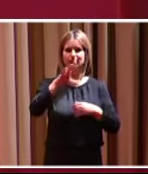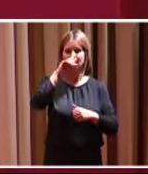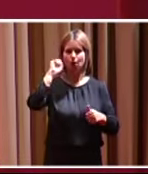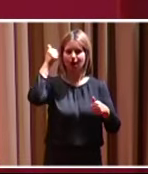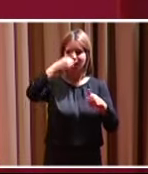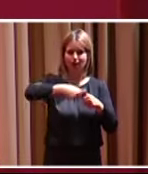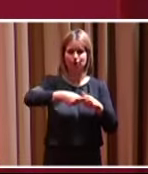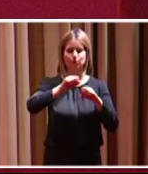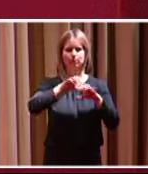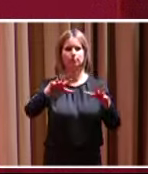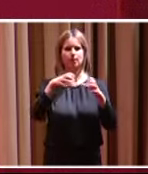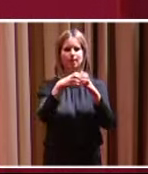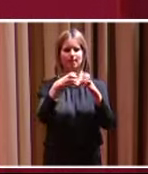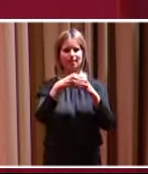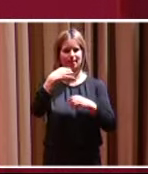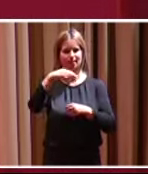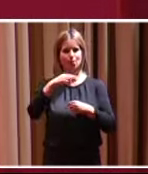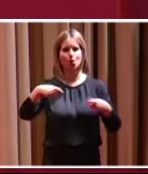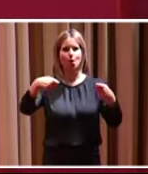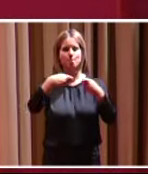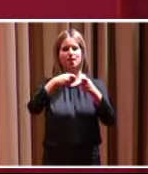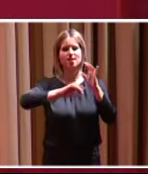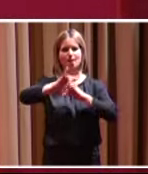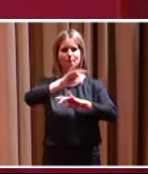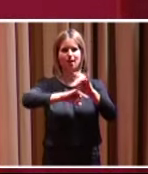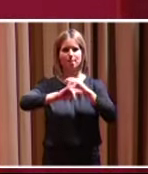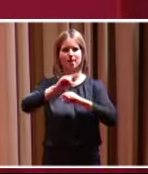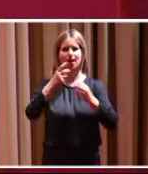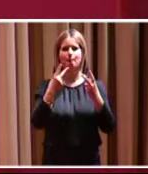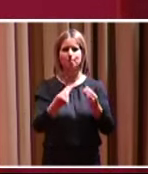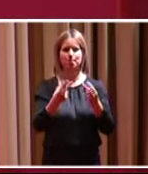años. Granada de Oro a la Peña Flamenca La Platería.